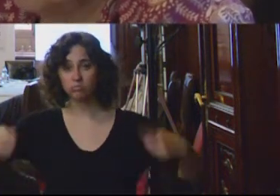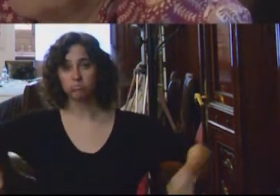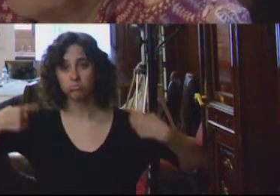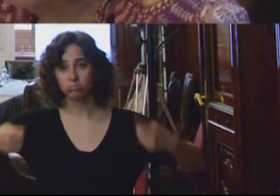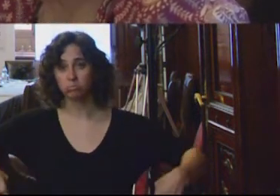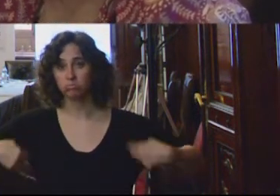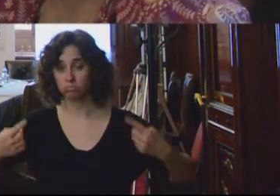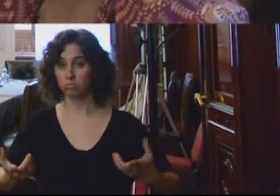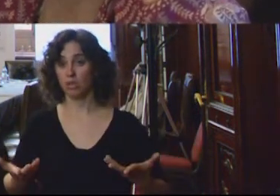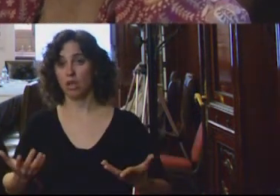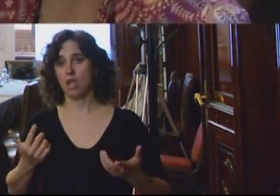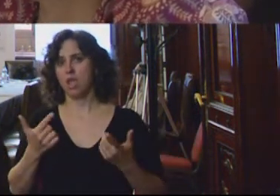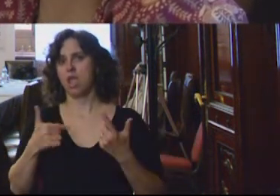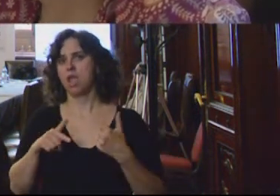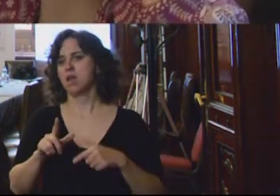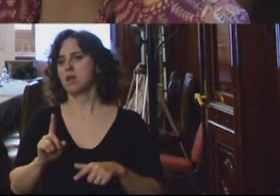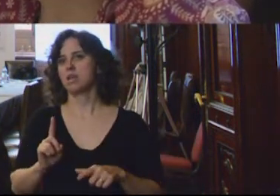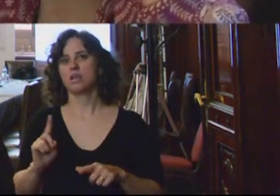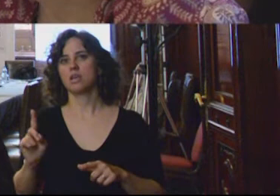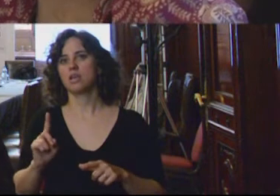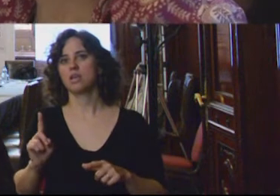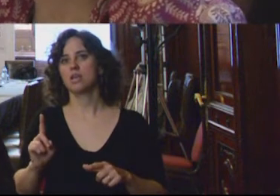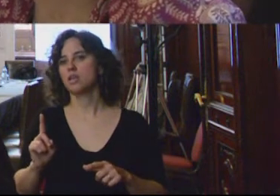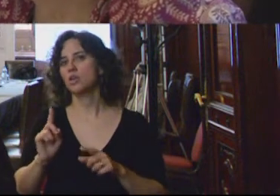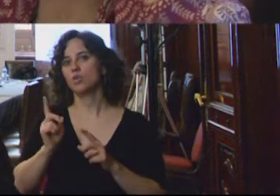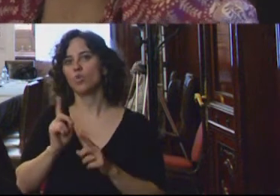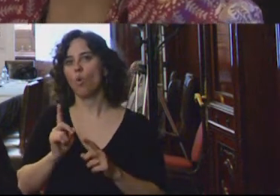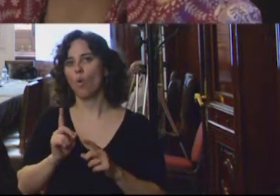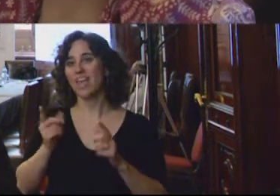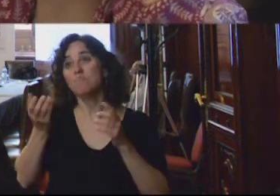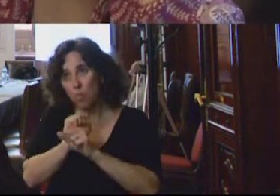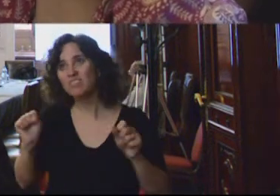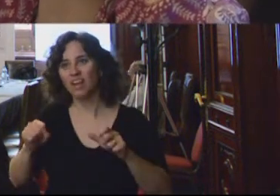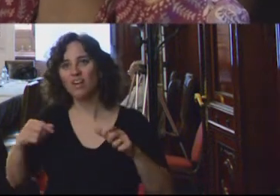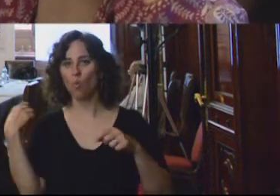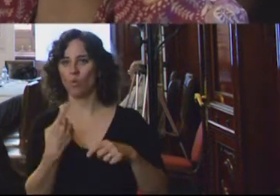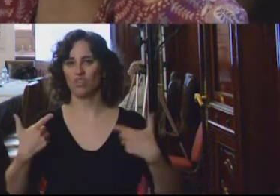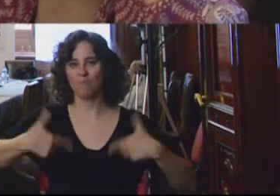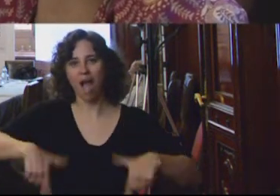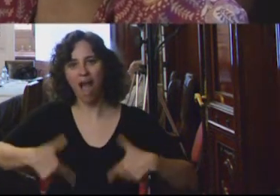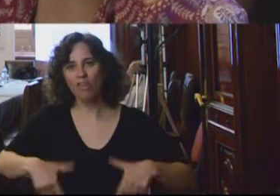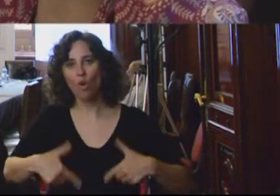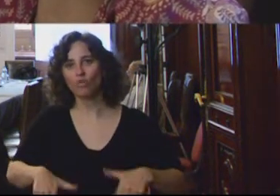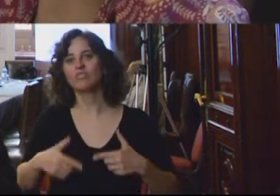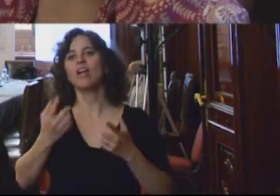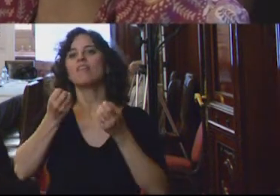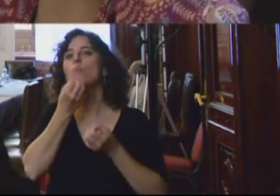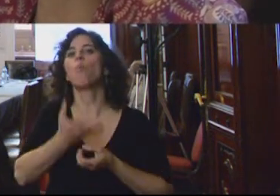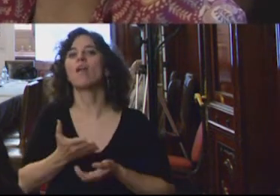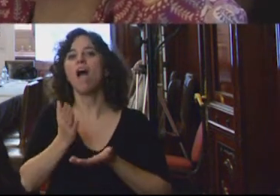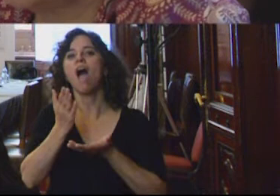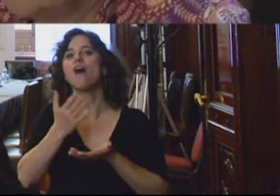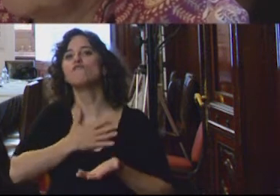No, quizá para invitarlo a ser nuestro embajador de buena voluntad para